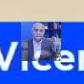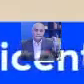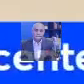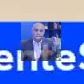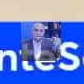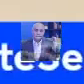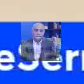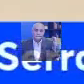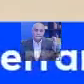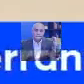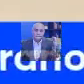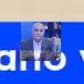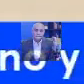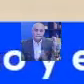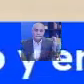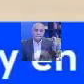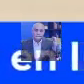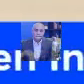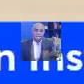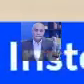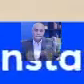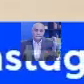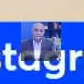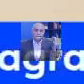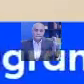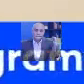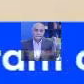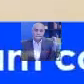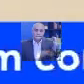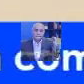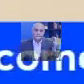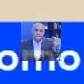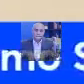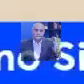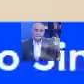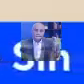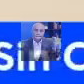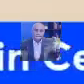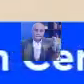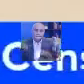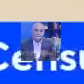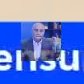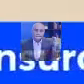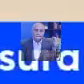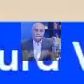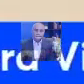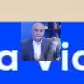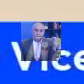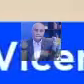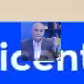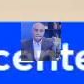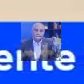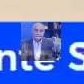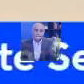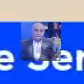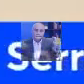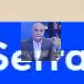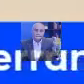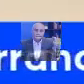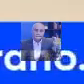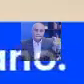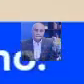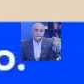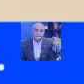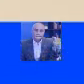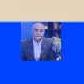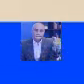pudiéramos proyectar y las comenten, compañeros, como Marcelino Gómez Brenes, Norman Pearl, y